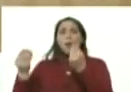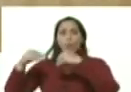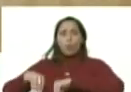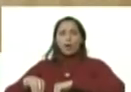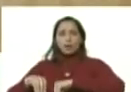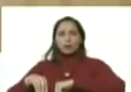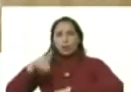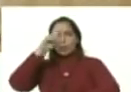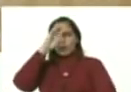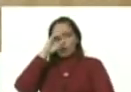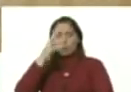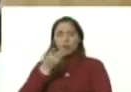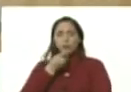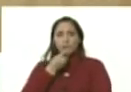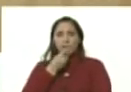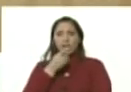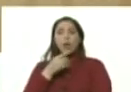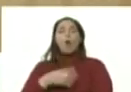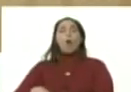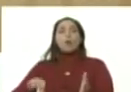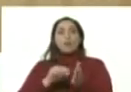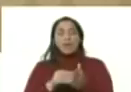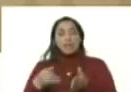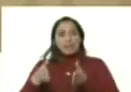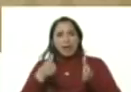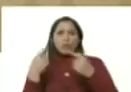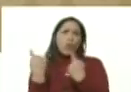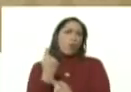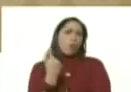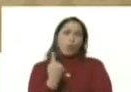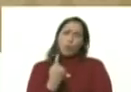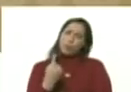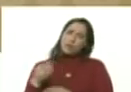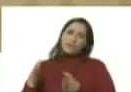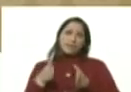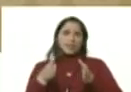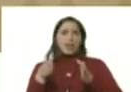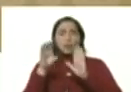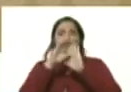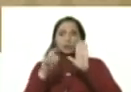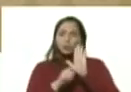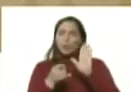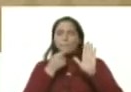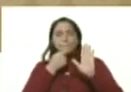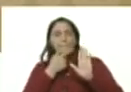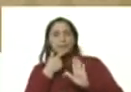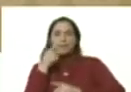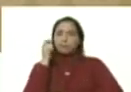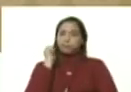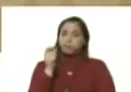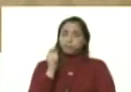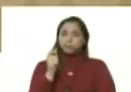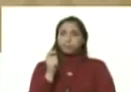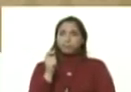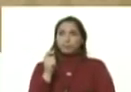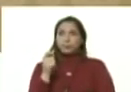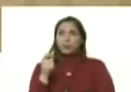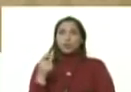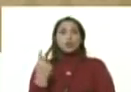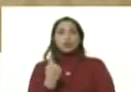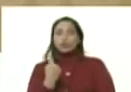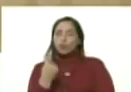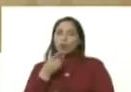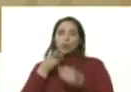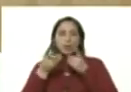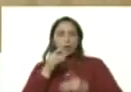vez más, el diálogo es el único camino. Esta constitución, que es una constitución hermosa de avanzada, solo contempla el diálogo